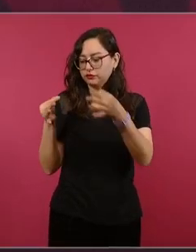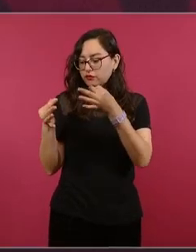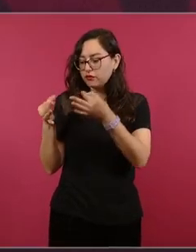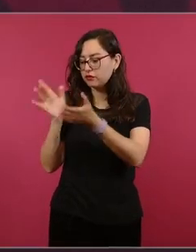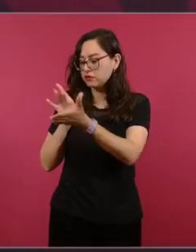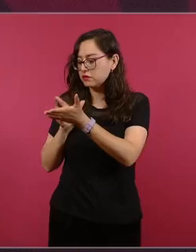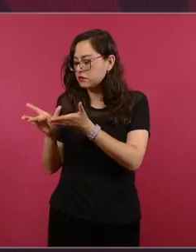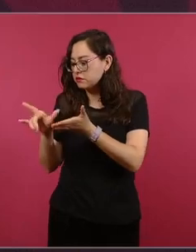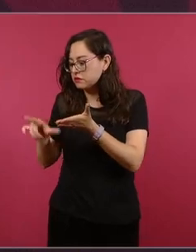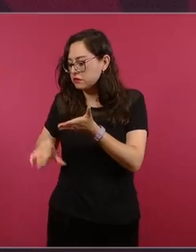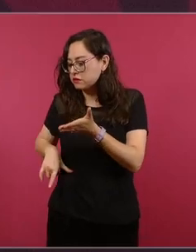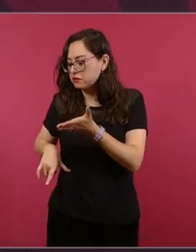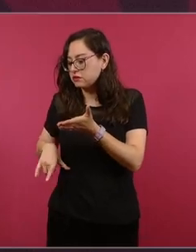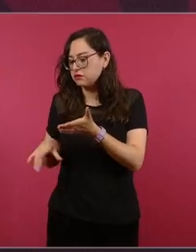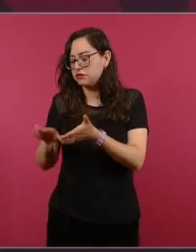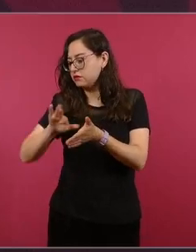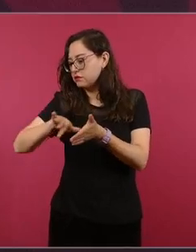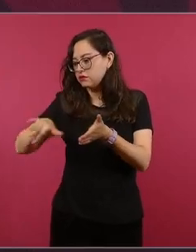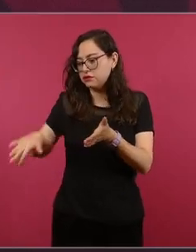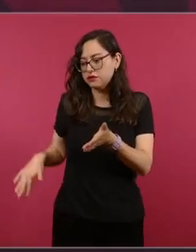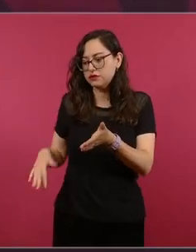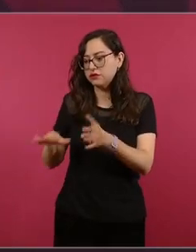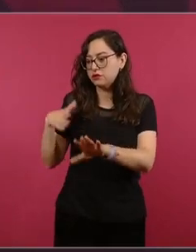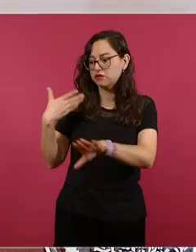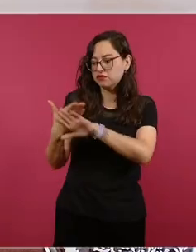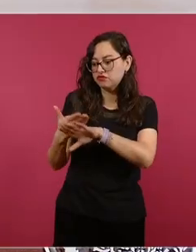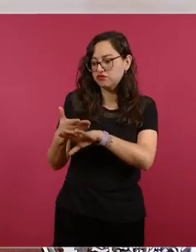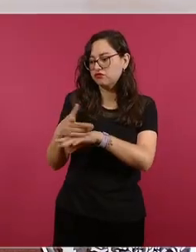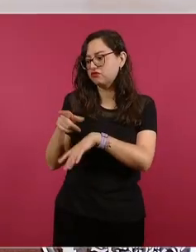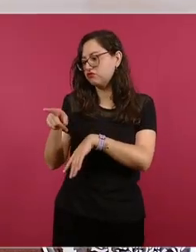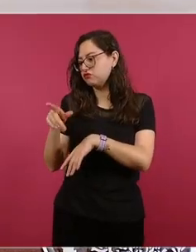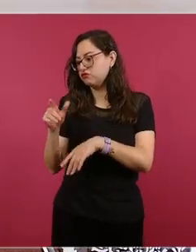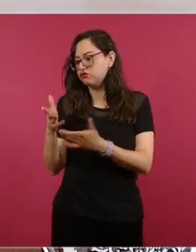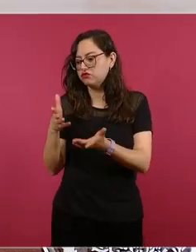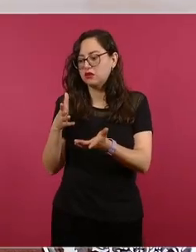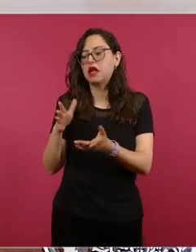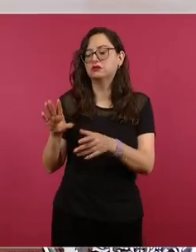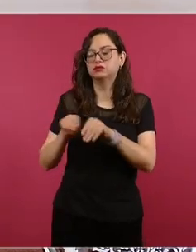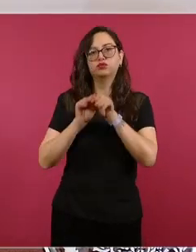Y solo publicaban las que estaban en contra.